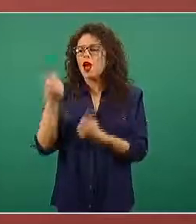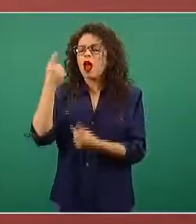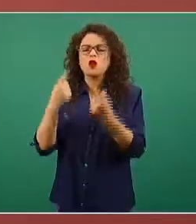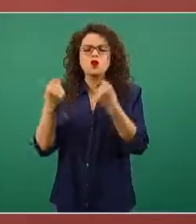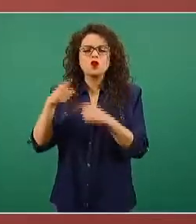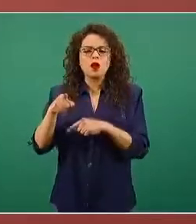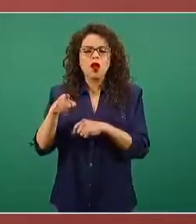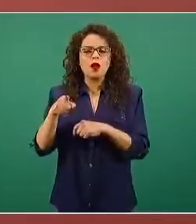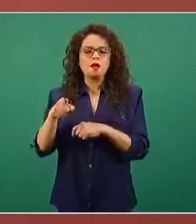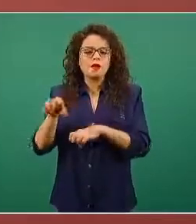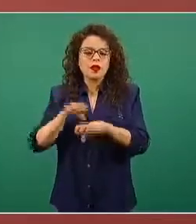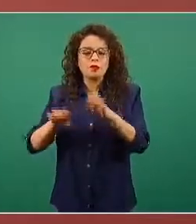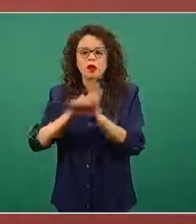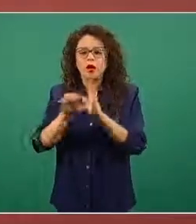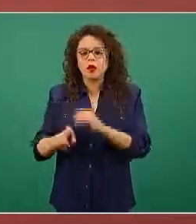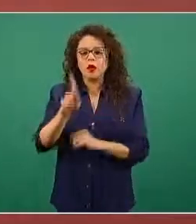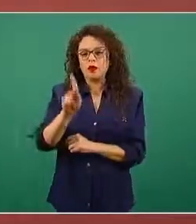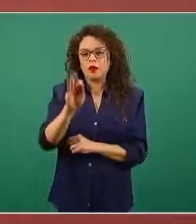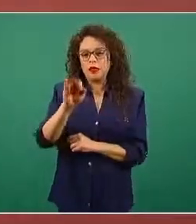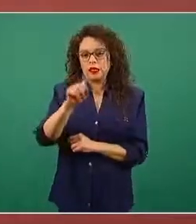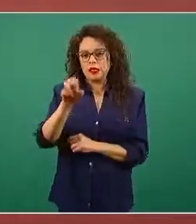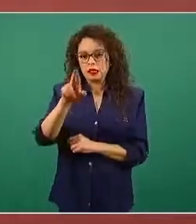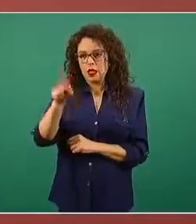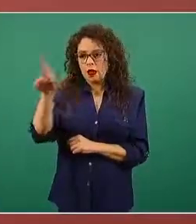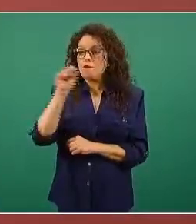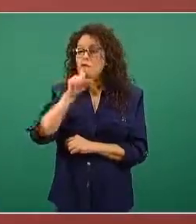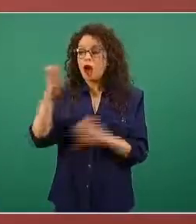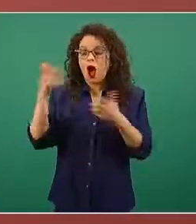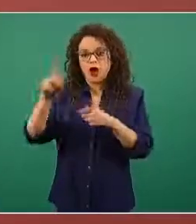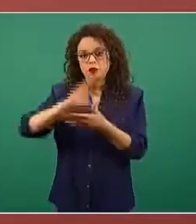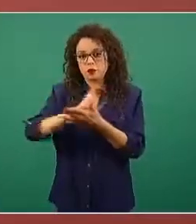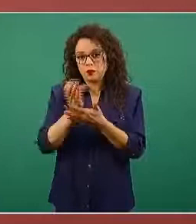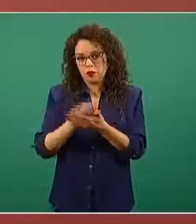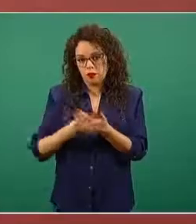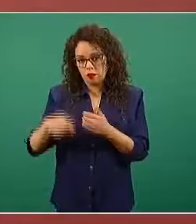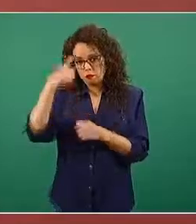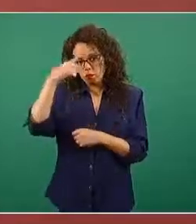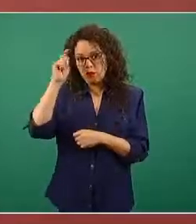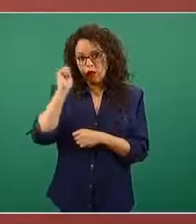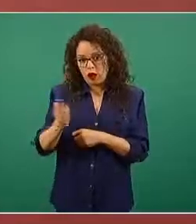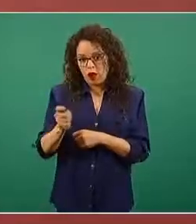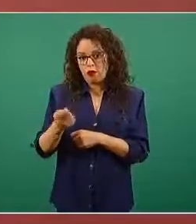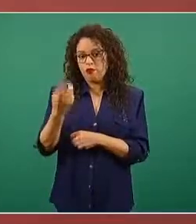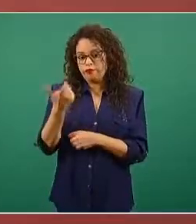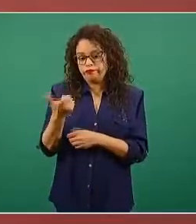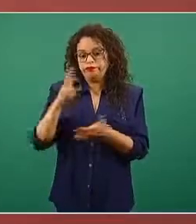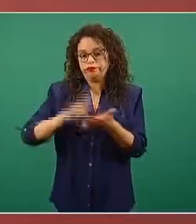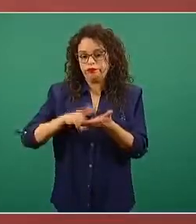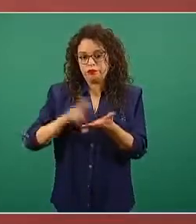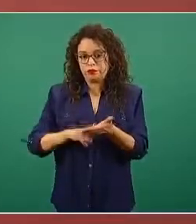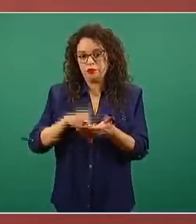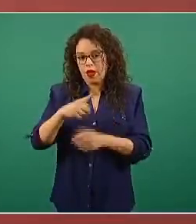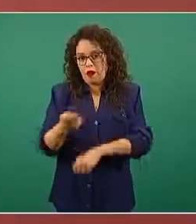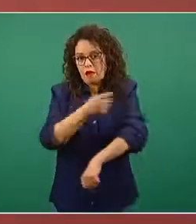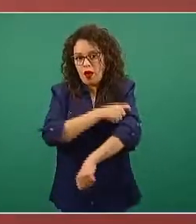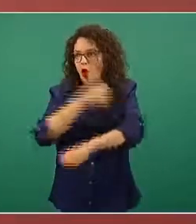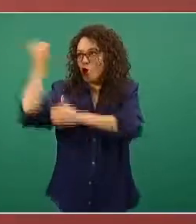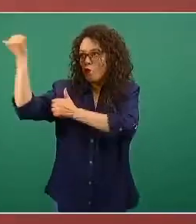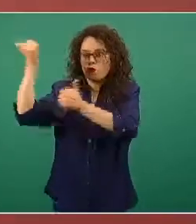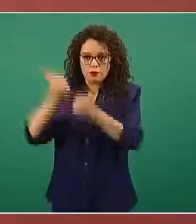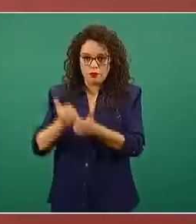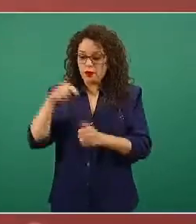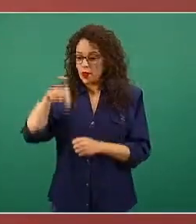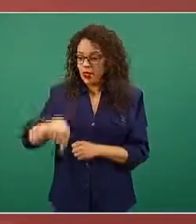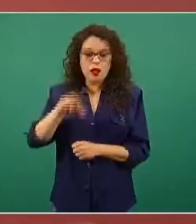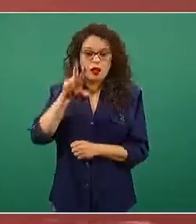fue el caso de Pfizer, lo han hecho. Ellos mismos han contratado y han incorporado al precio de la vacuna ese envío. Aquí no, la